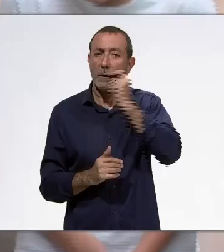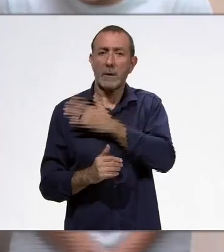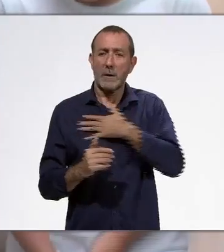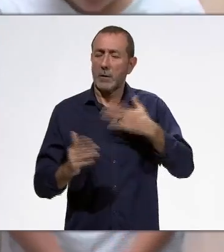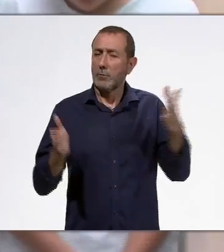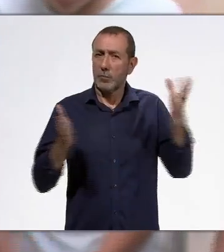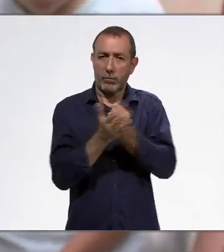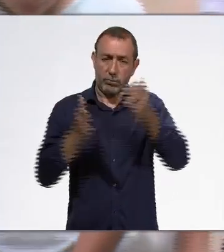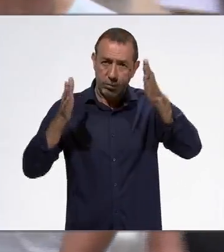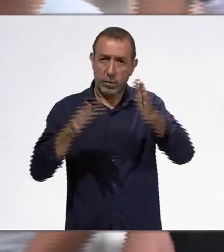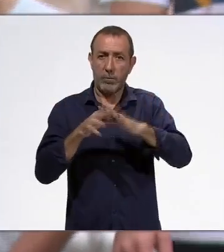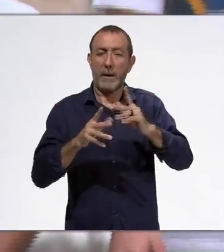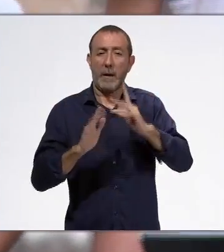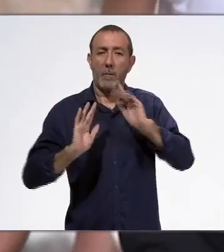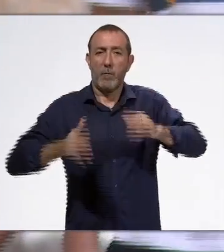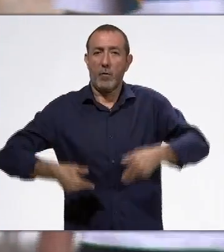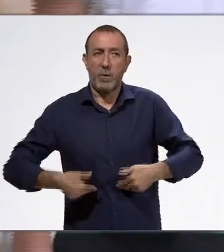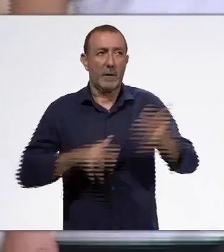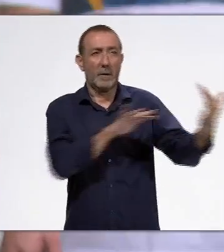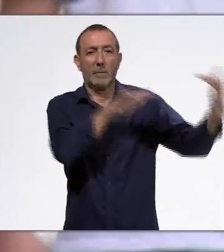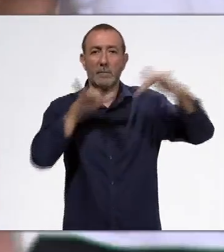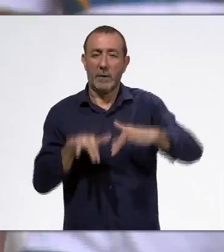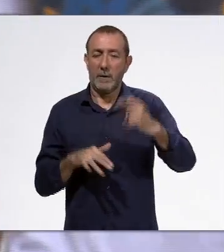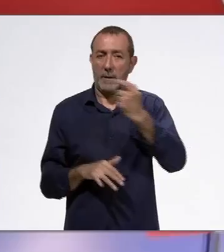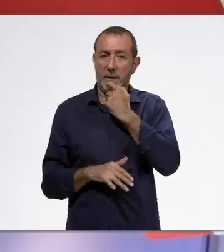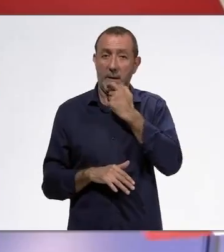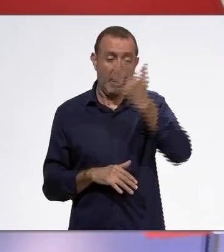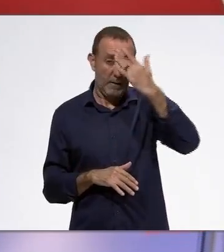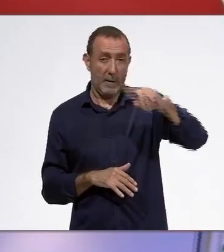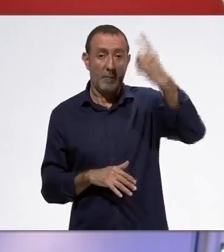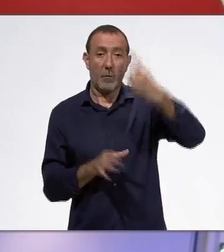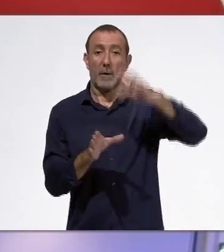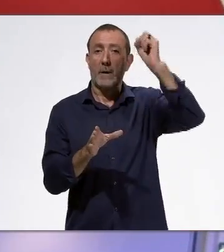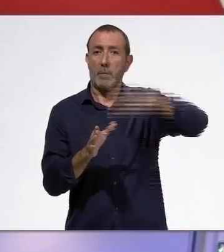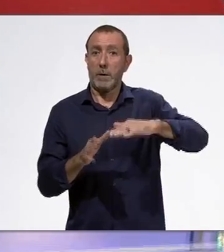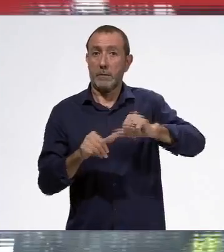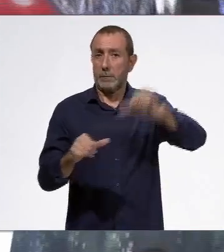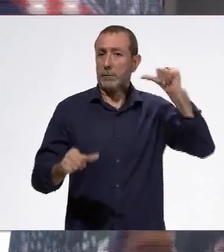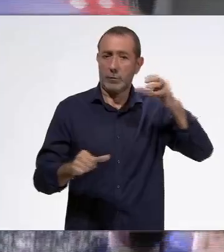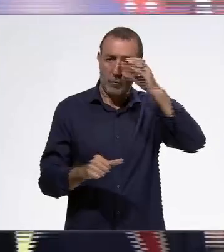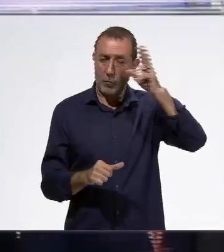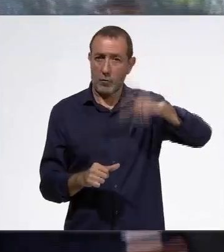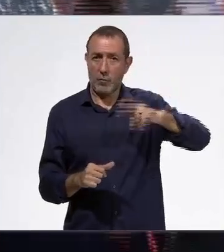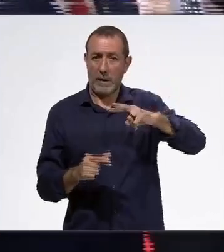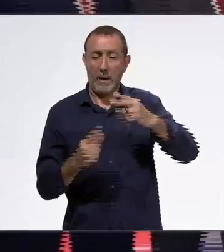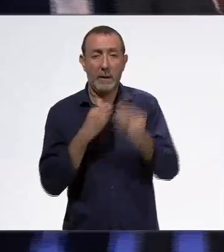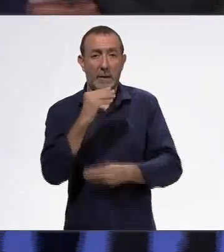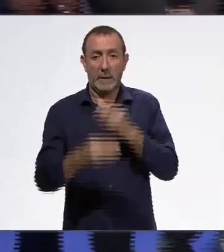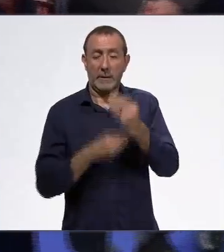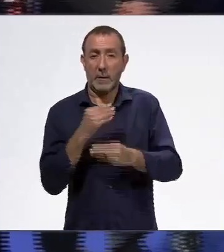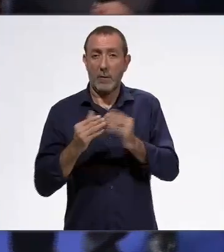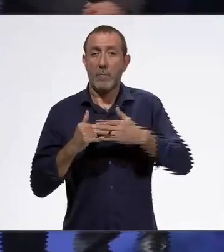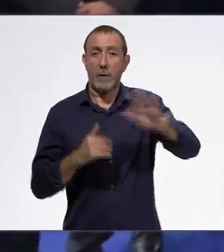ponga toda la carne del asador para recuperar a su mercado emisor internacional más importante con una inversión sin precedentes en la web Travel Market de Londres